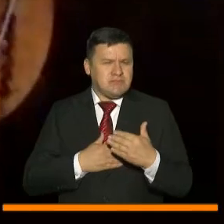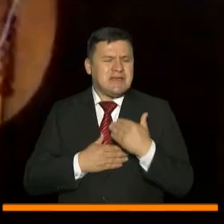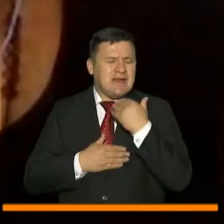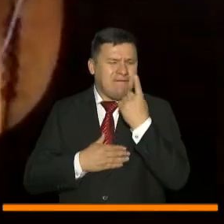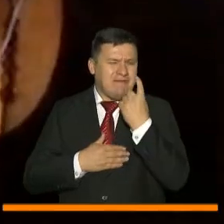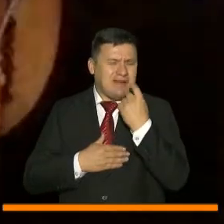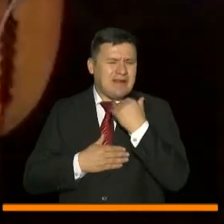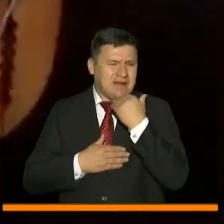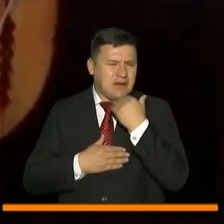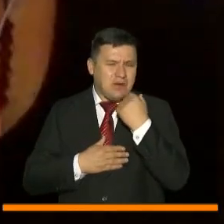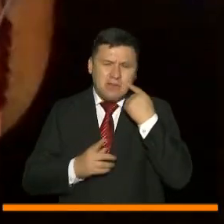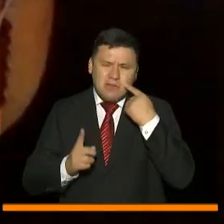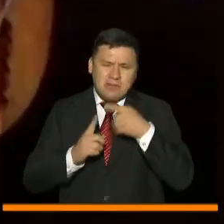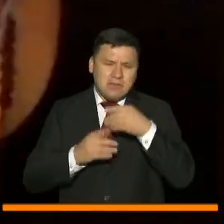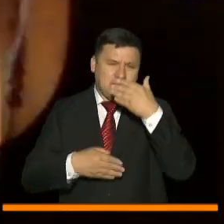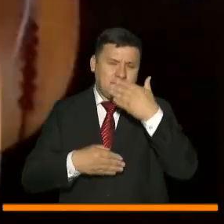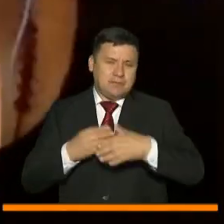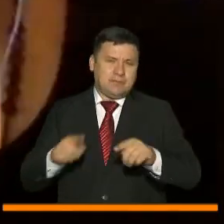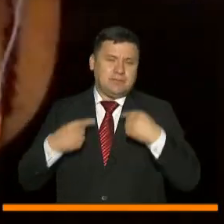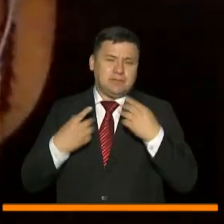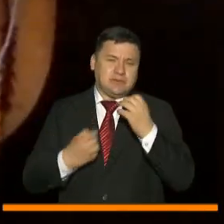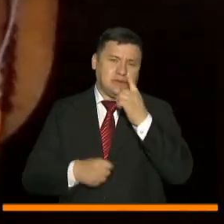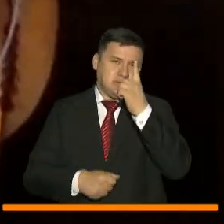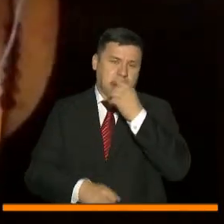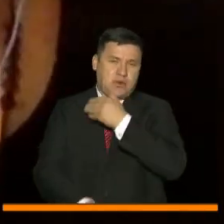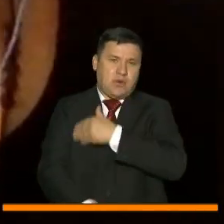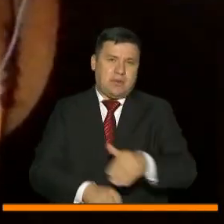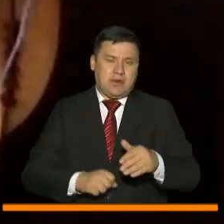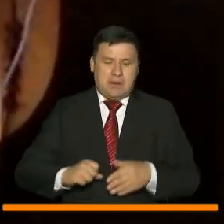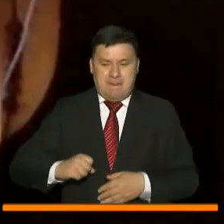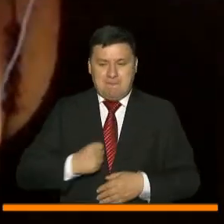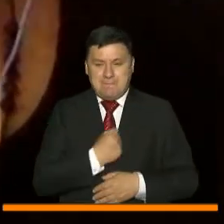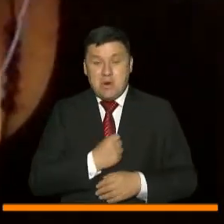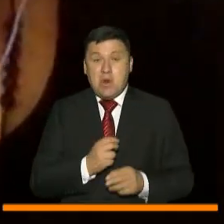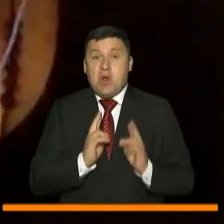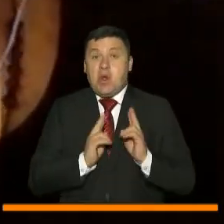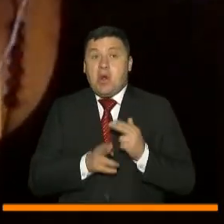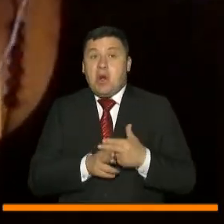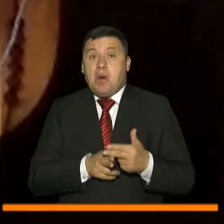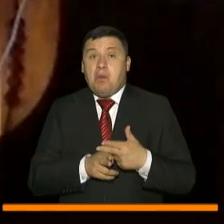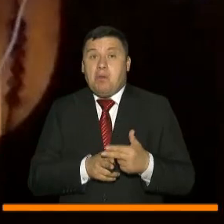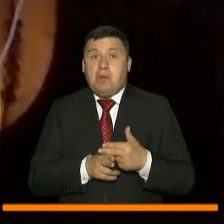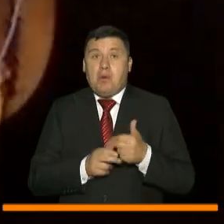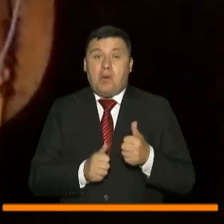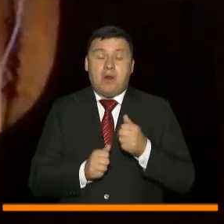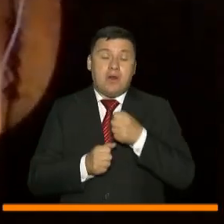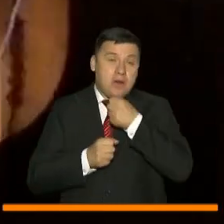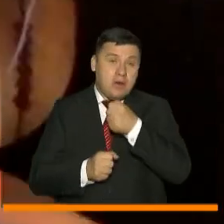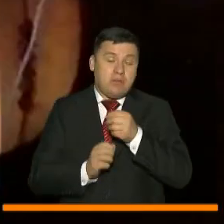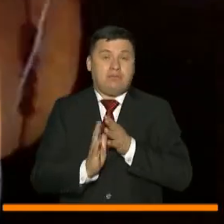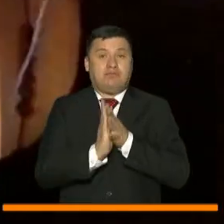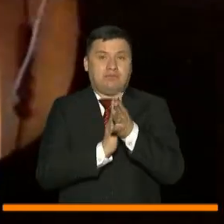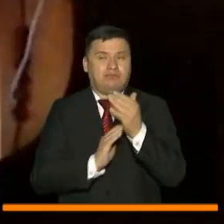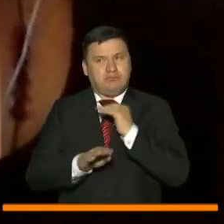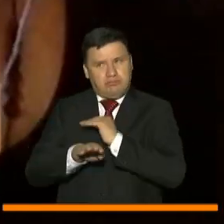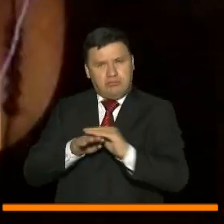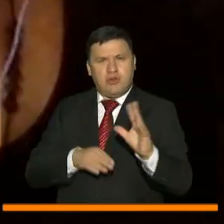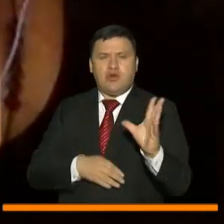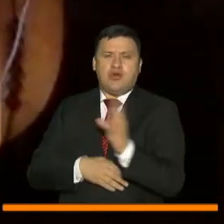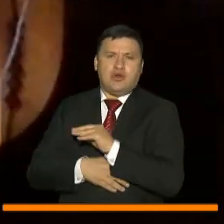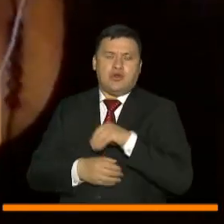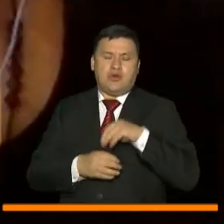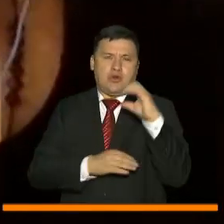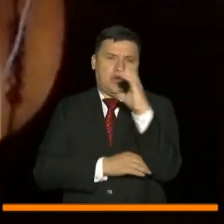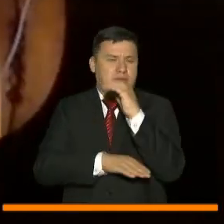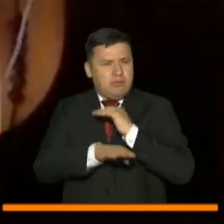algo para poder llegar a este millón de mercados que esperamos muy pronto dar esa noticia. Por eso invitamos a todos